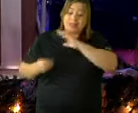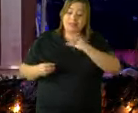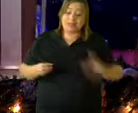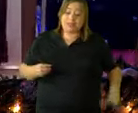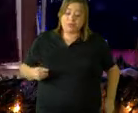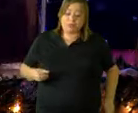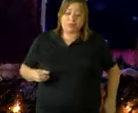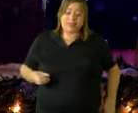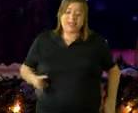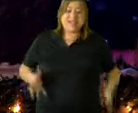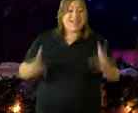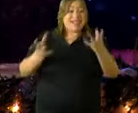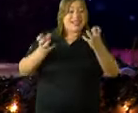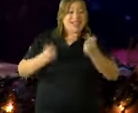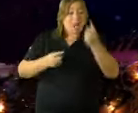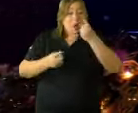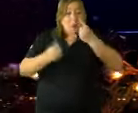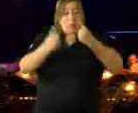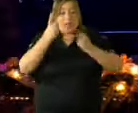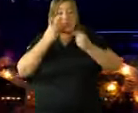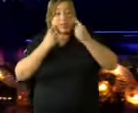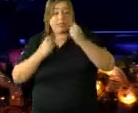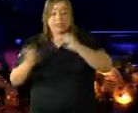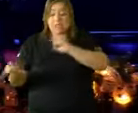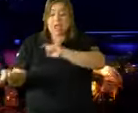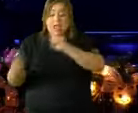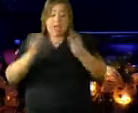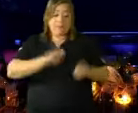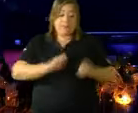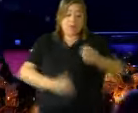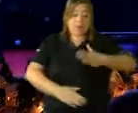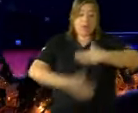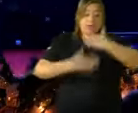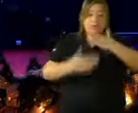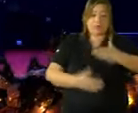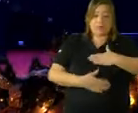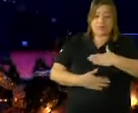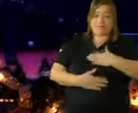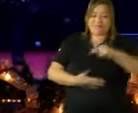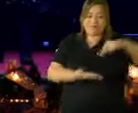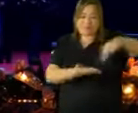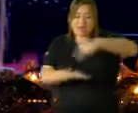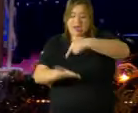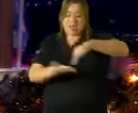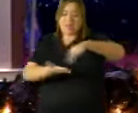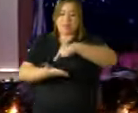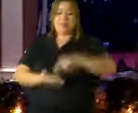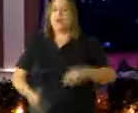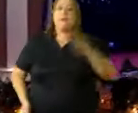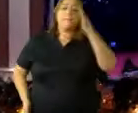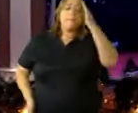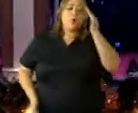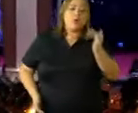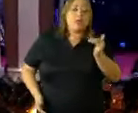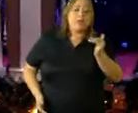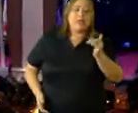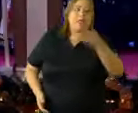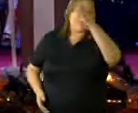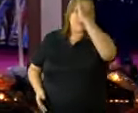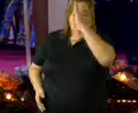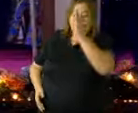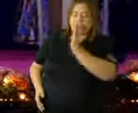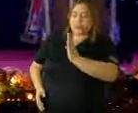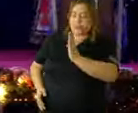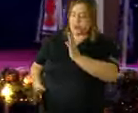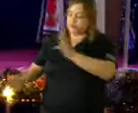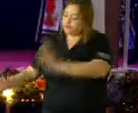mi lamento en gozo, en baile, porque eso es lo que hace el Señor. Te saca del lodo cenagoso,